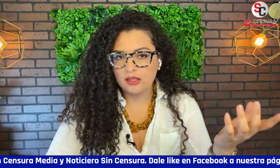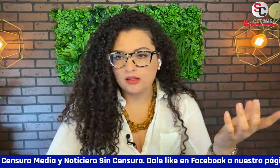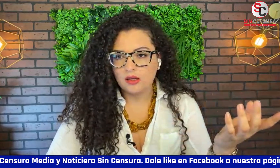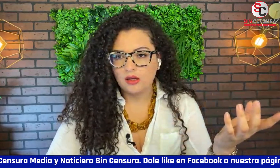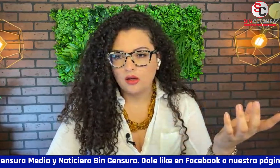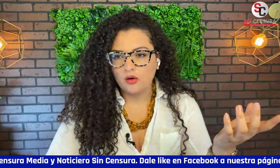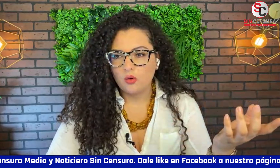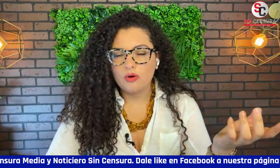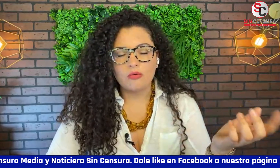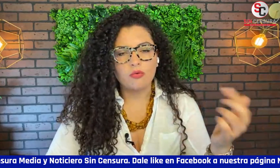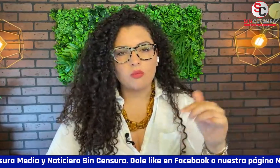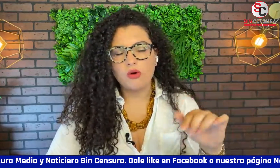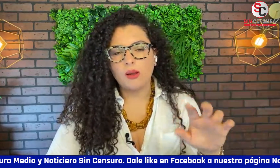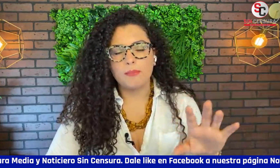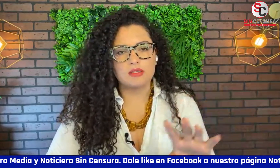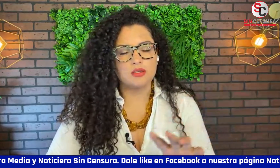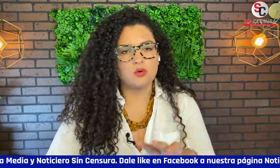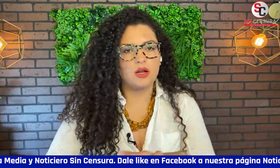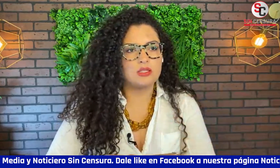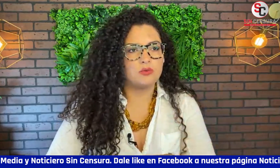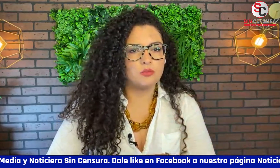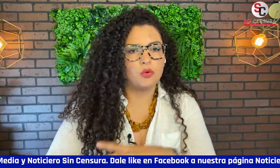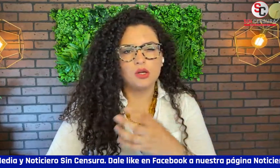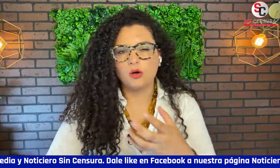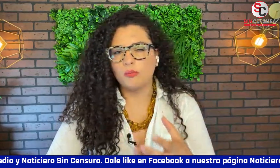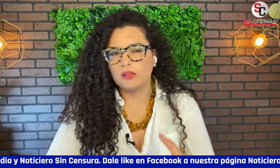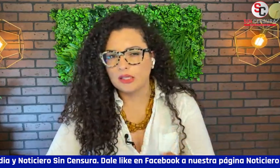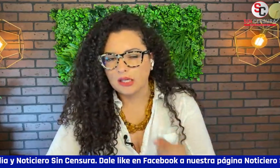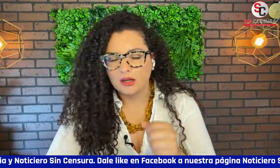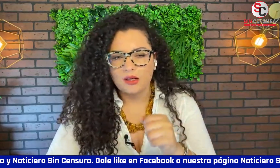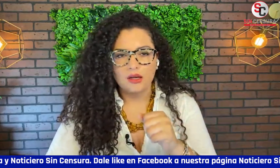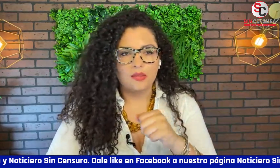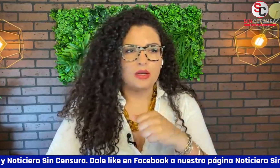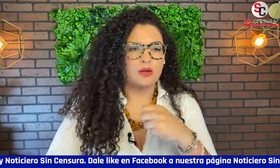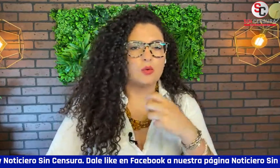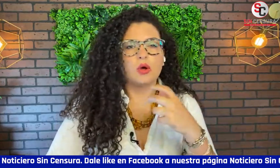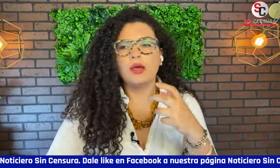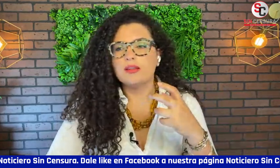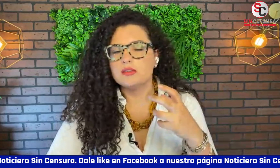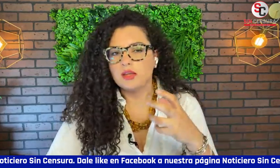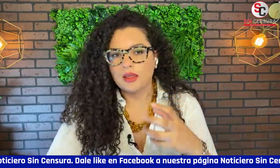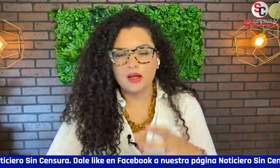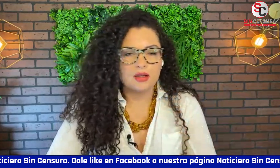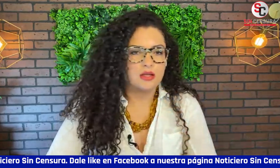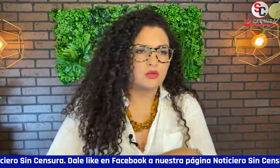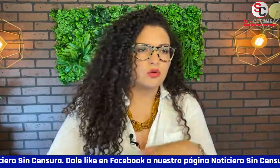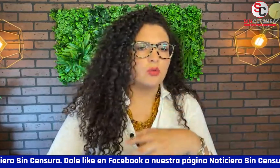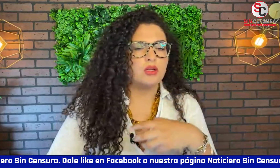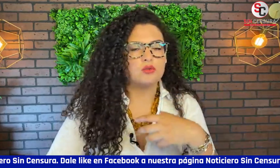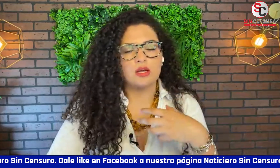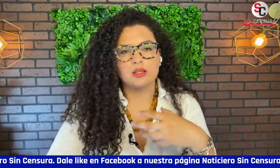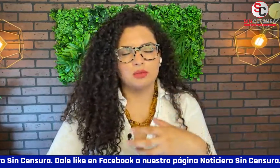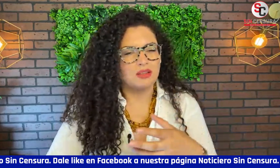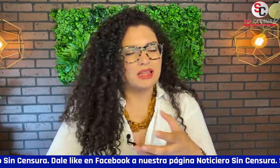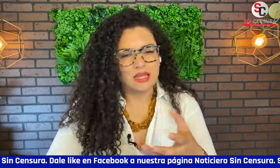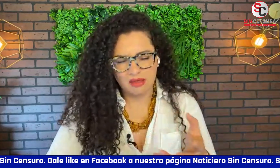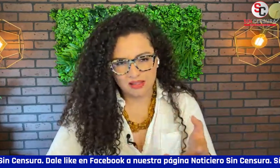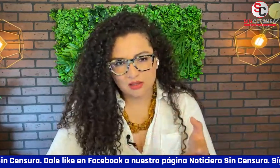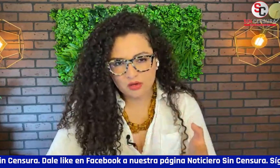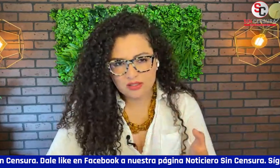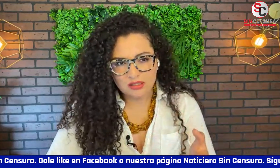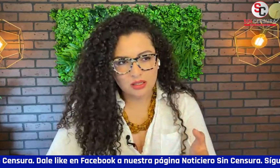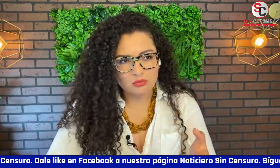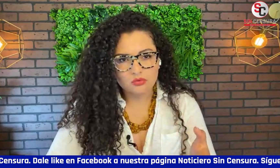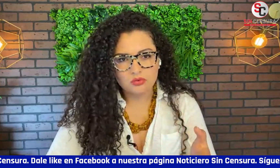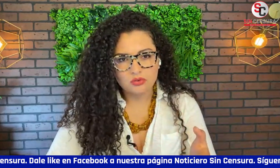Real Madrid una fórmula para hacer escuelas de fútbol y combatir la delincuencia y darles a los jóvenes una... ¿De